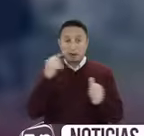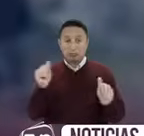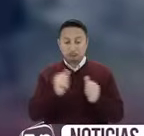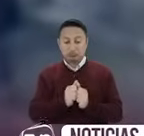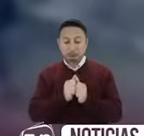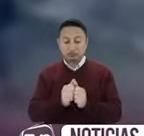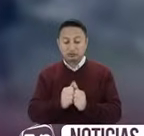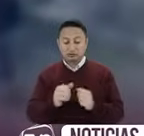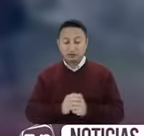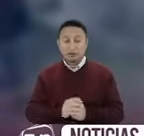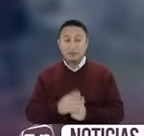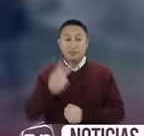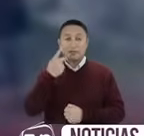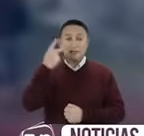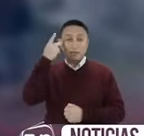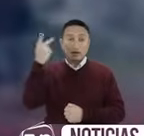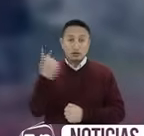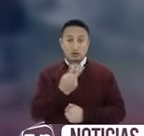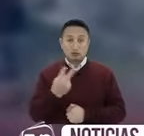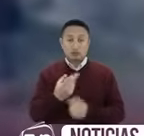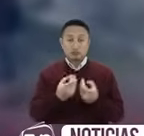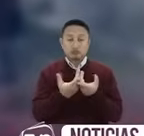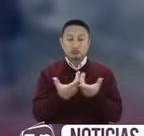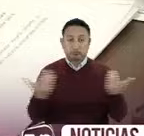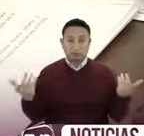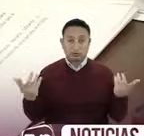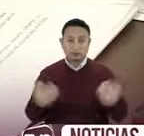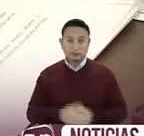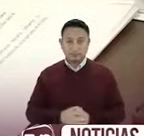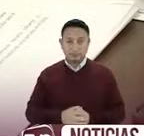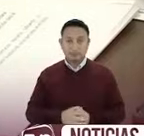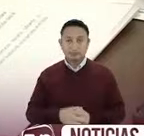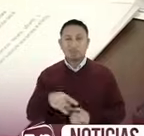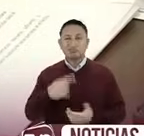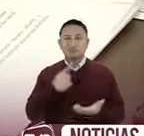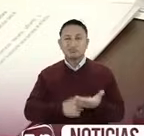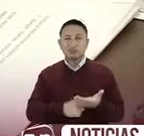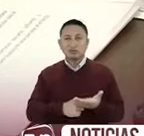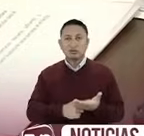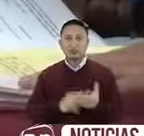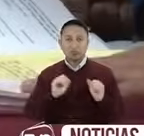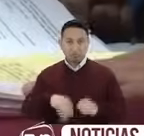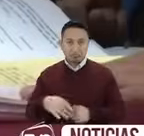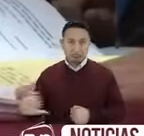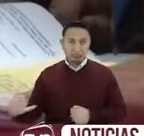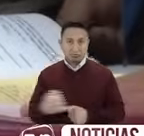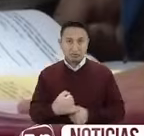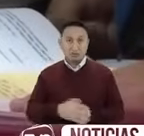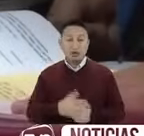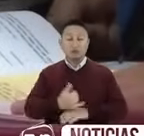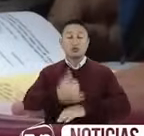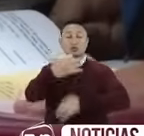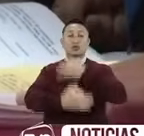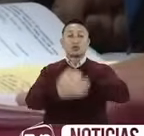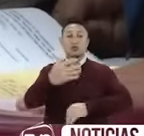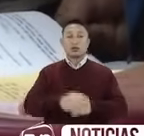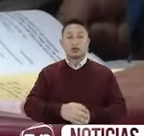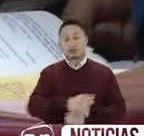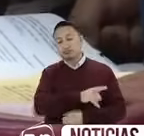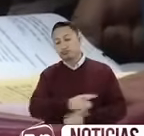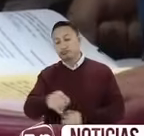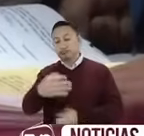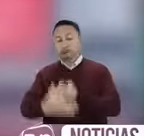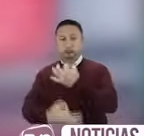según las investigaciones, estaban separados. Al determinarse el posible delito, un juez dictó auto de llamamiento a juicio, pero